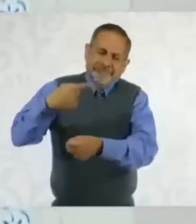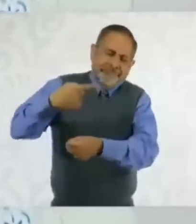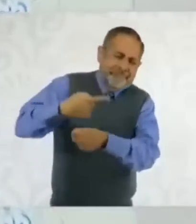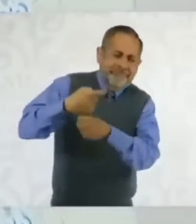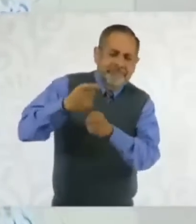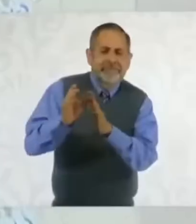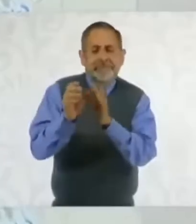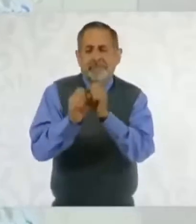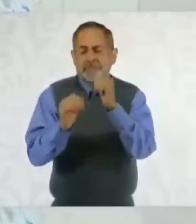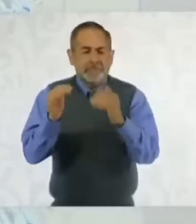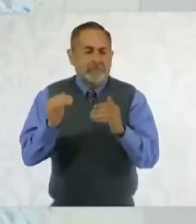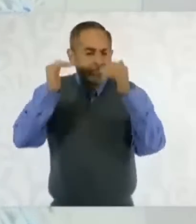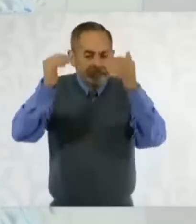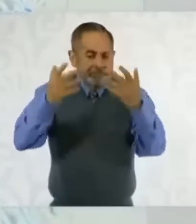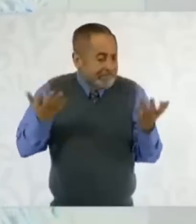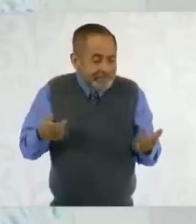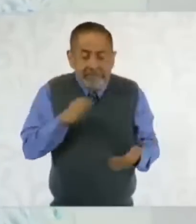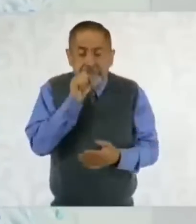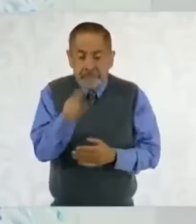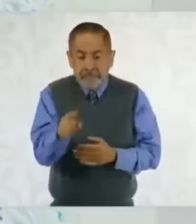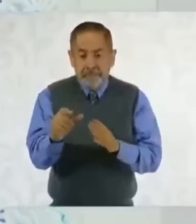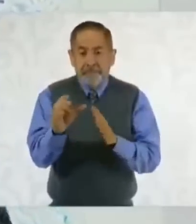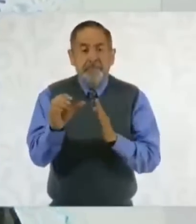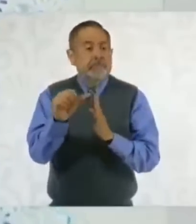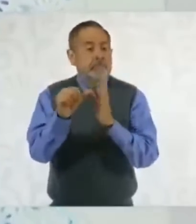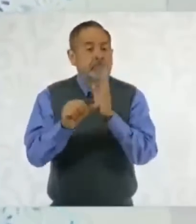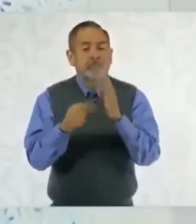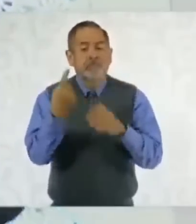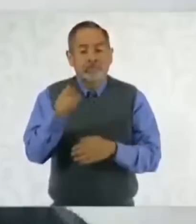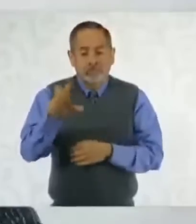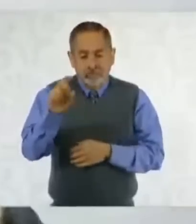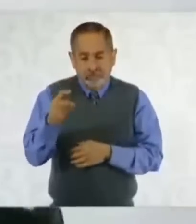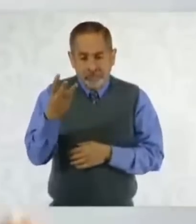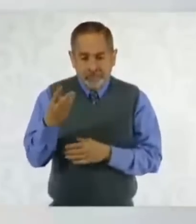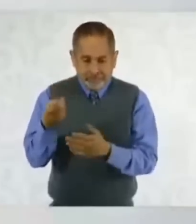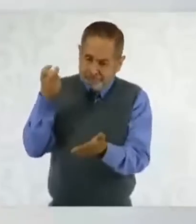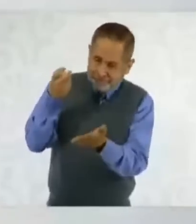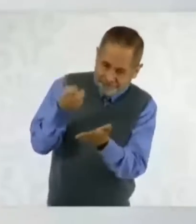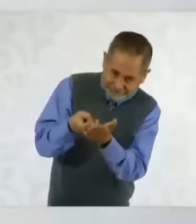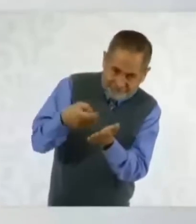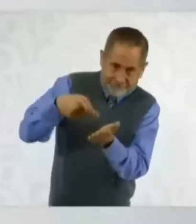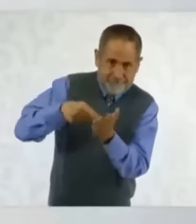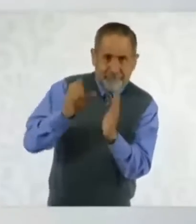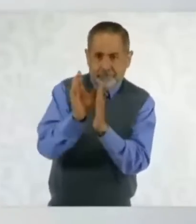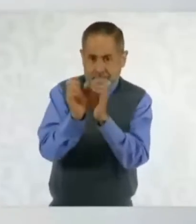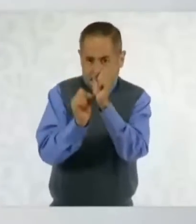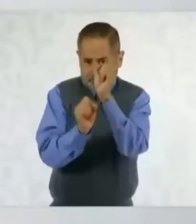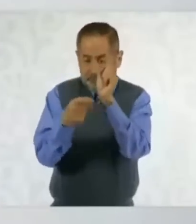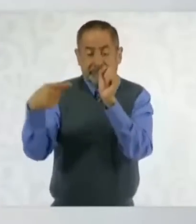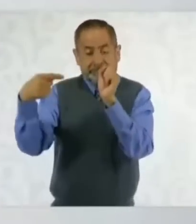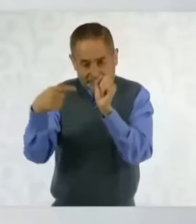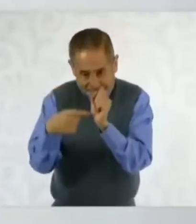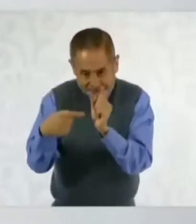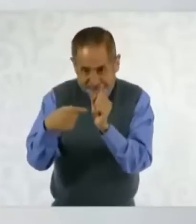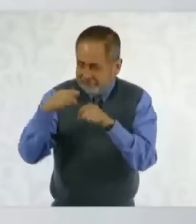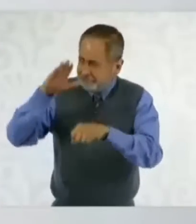porque el propio artículo 133 de la Constitución lo establece. Esta es la ley máxima.